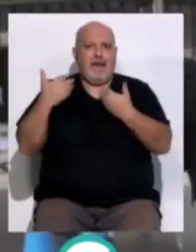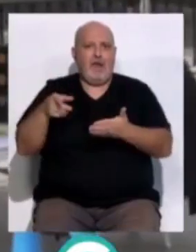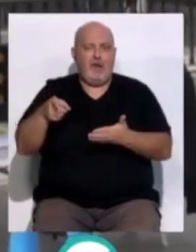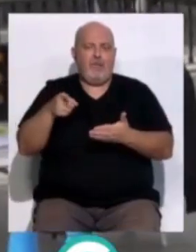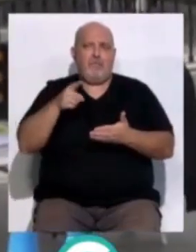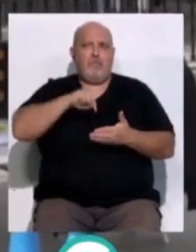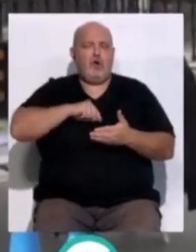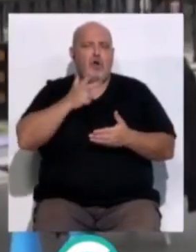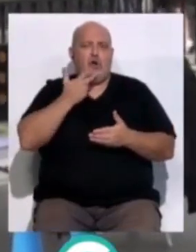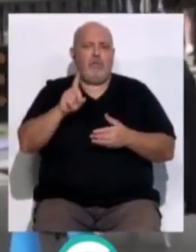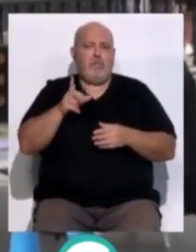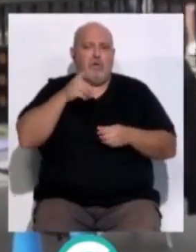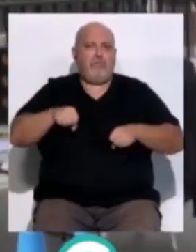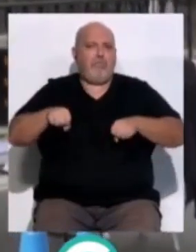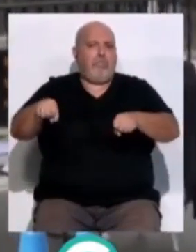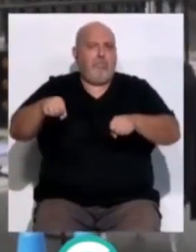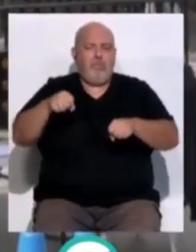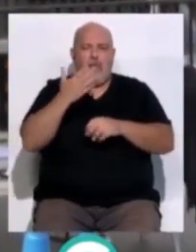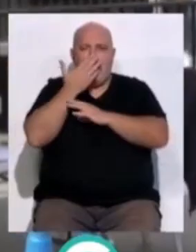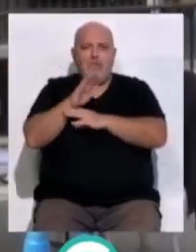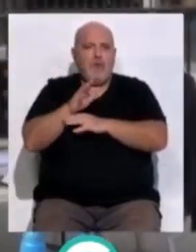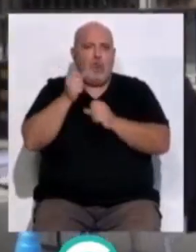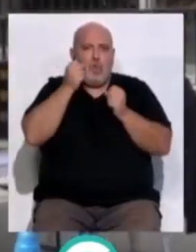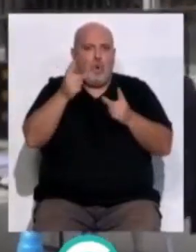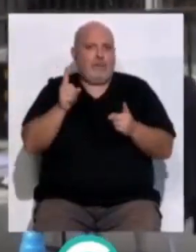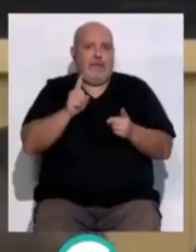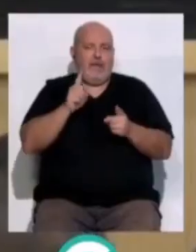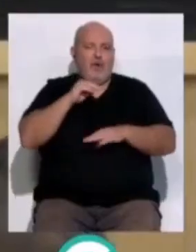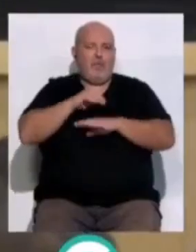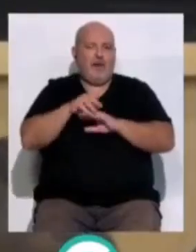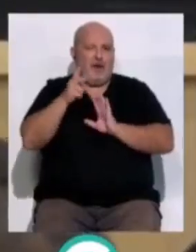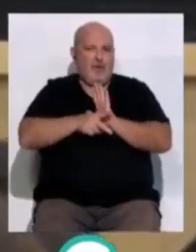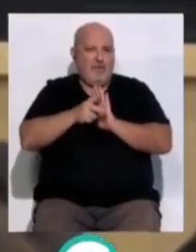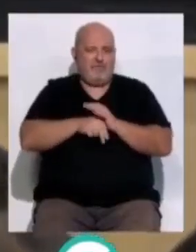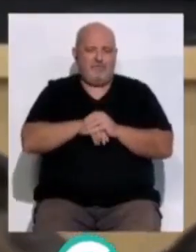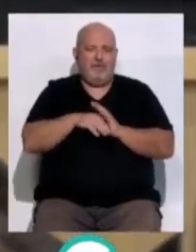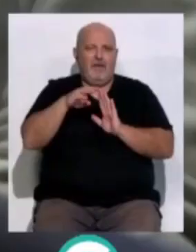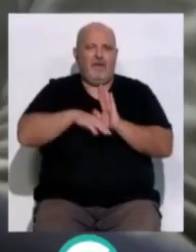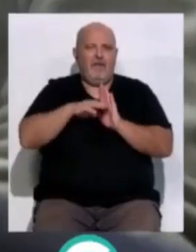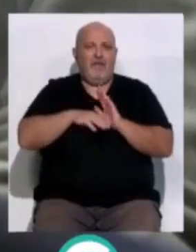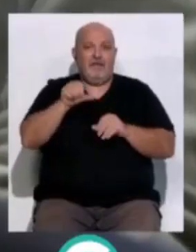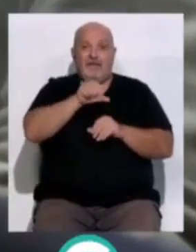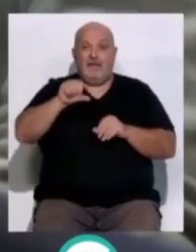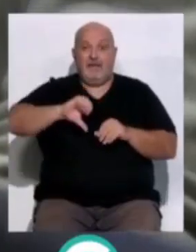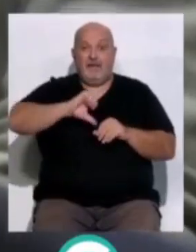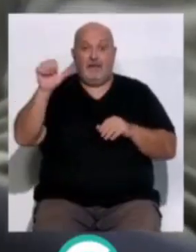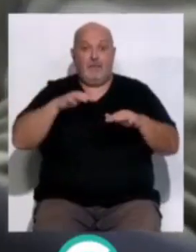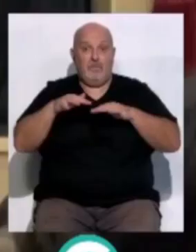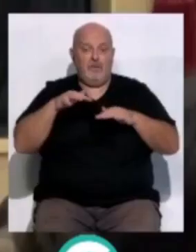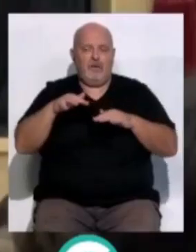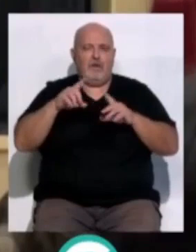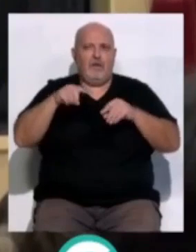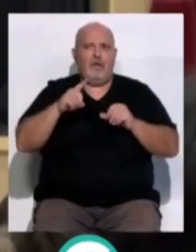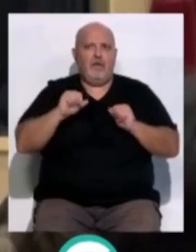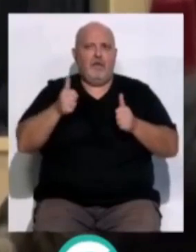por desconocimiento o porque imitan comportamiento de los adultos, no están cumpliendo las normativas. La programación de la Semana Europea de la Movilidad